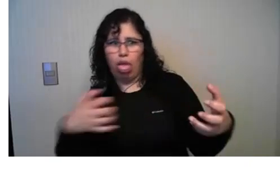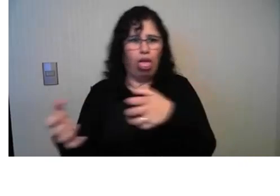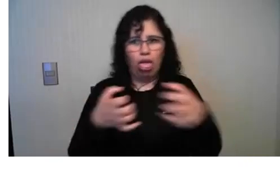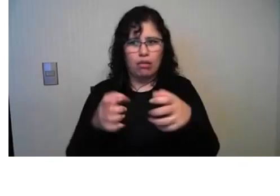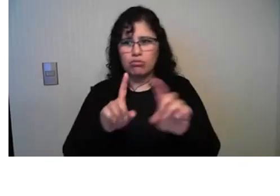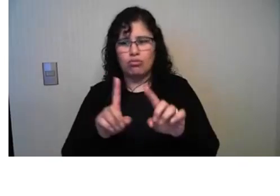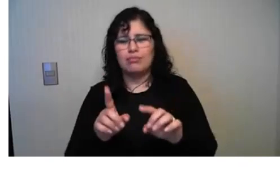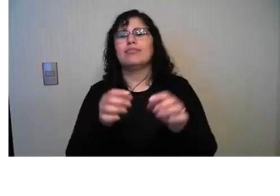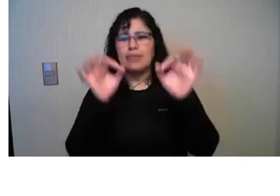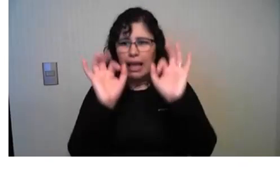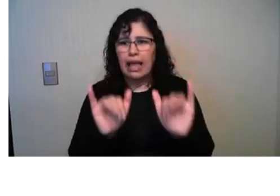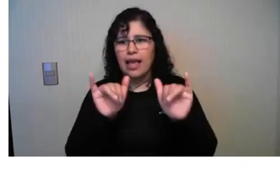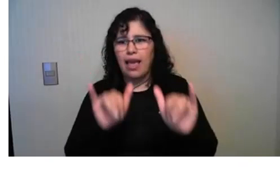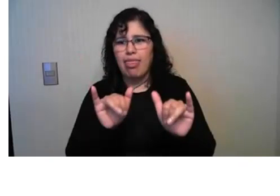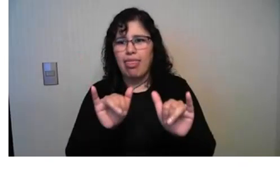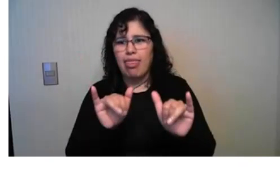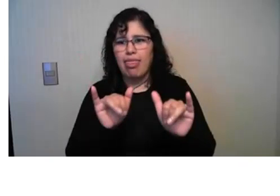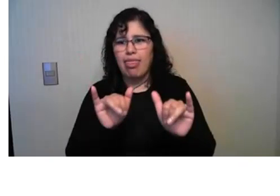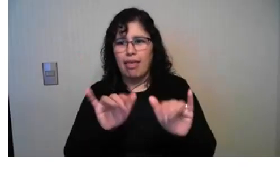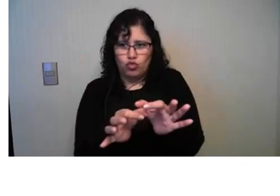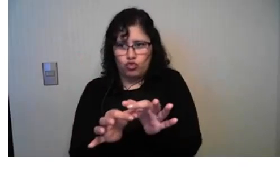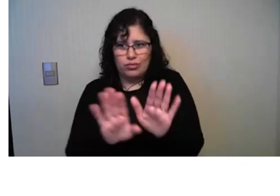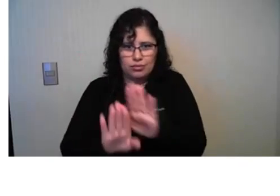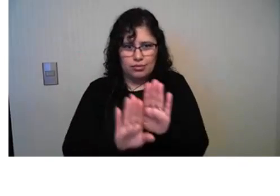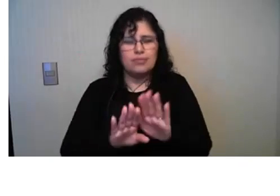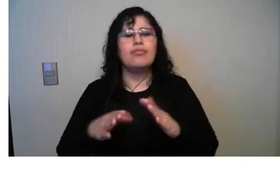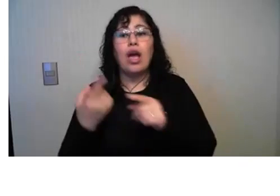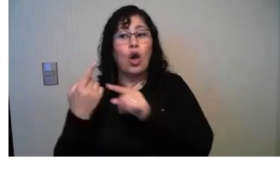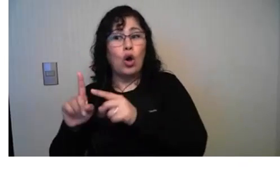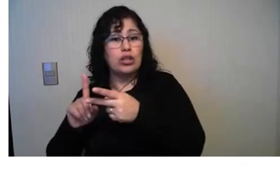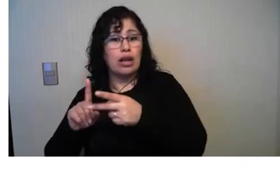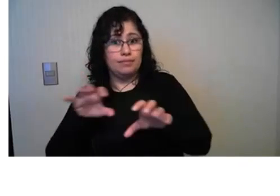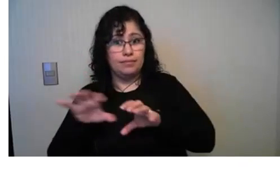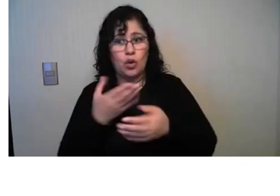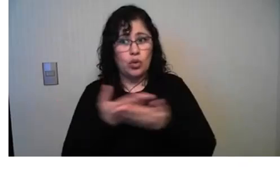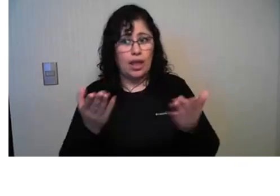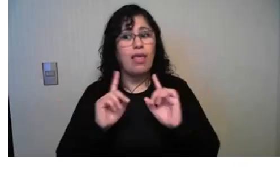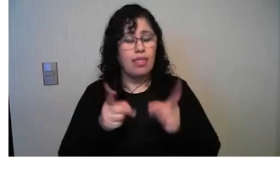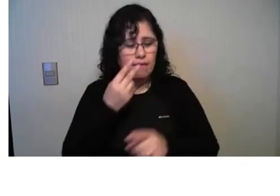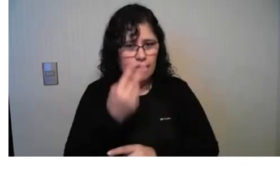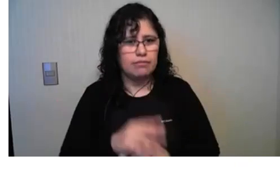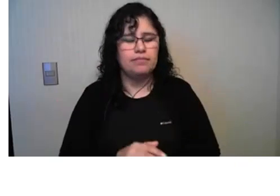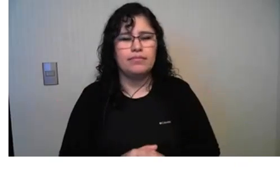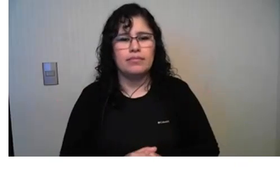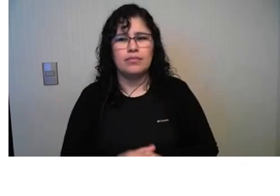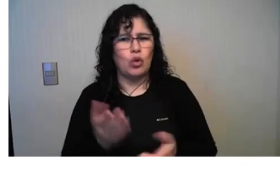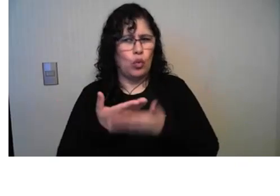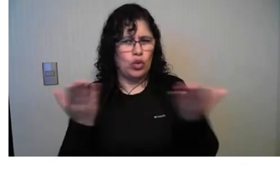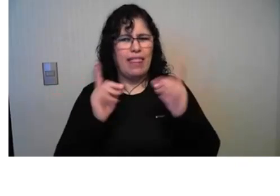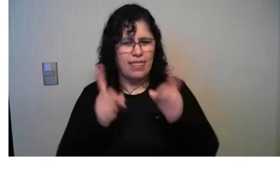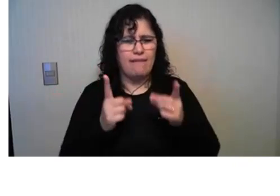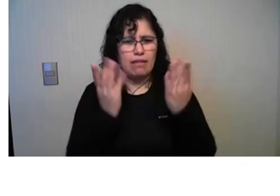Después hay otros dos elementos que tienen que tener en consideración. Ustedes debieran estudiar o repasar lo que